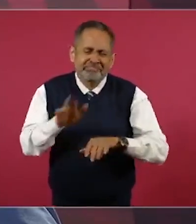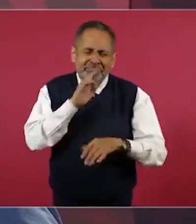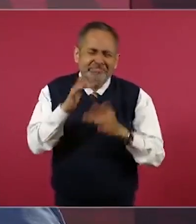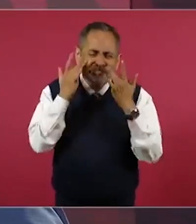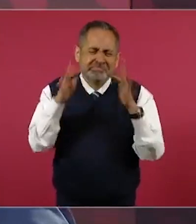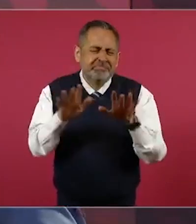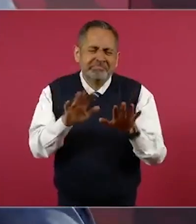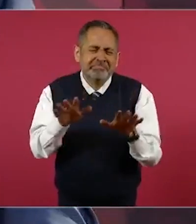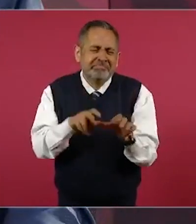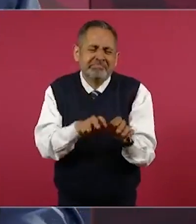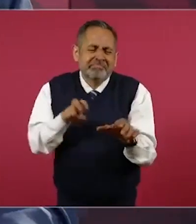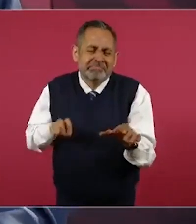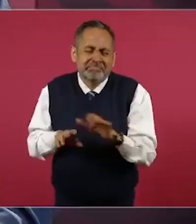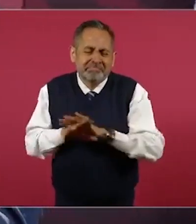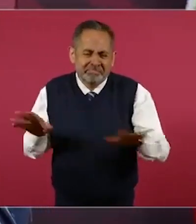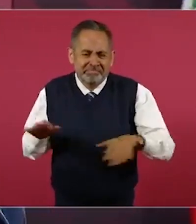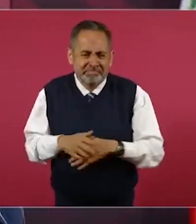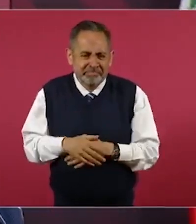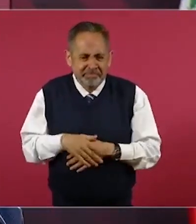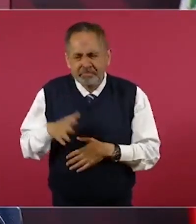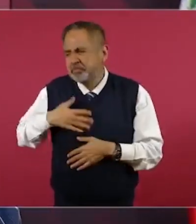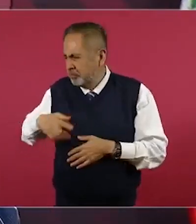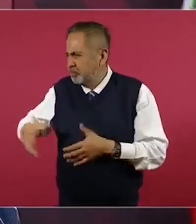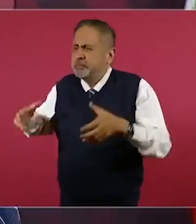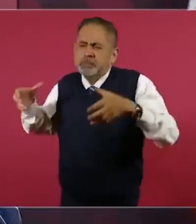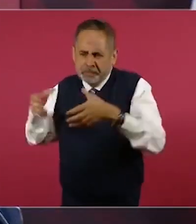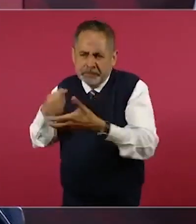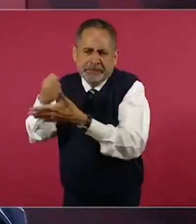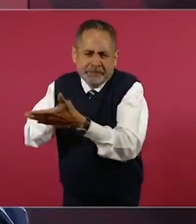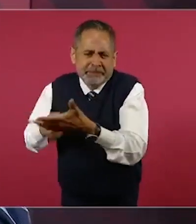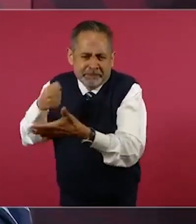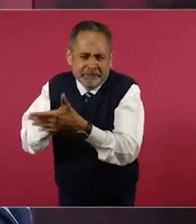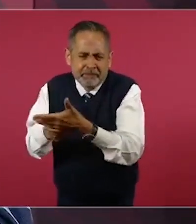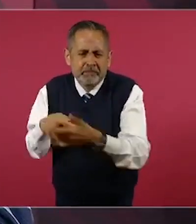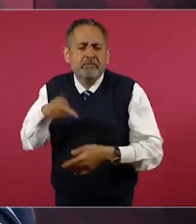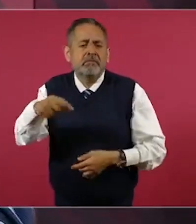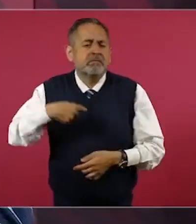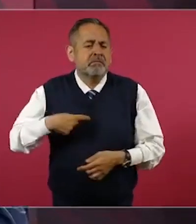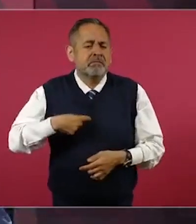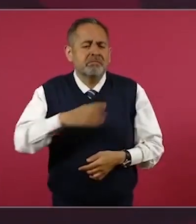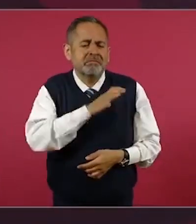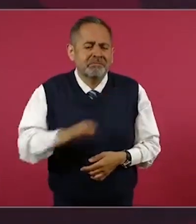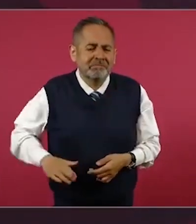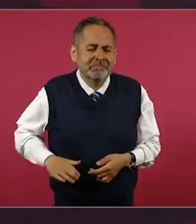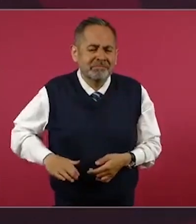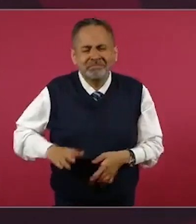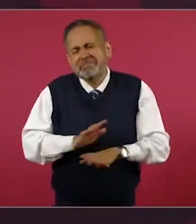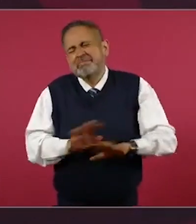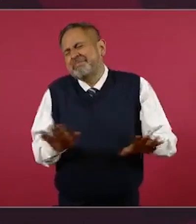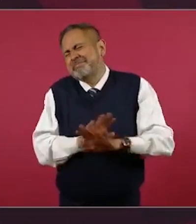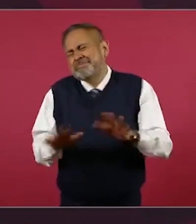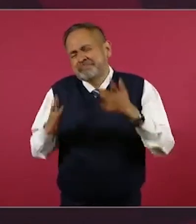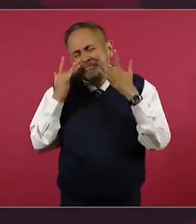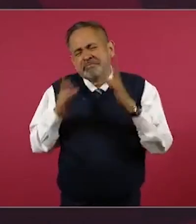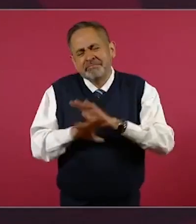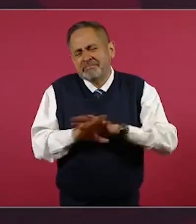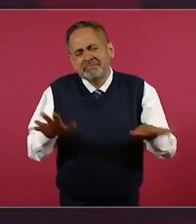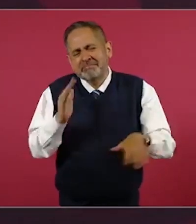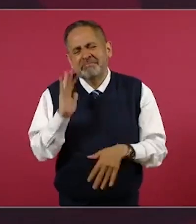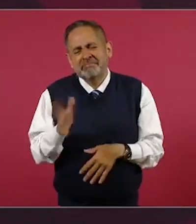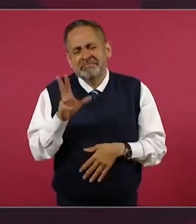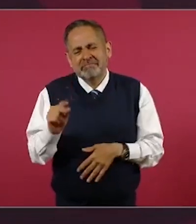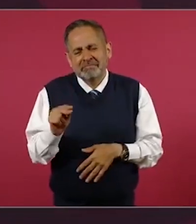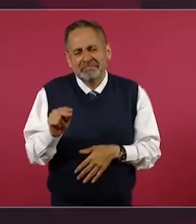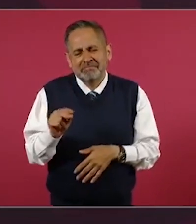retiraba no de la lucha me retiraba eh